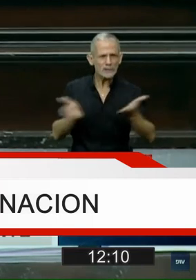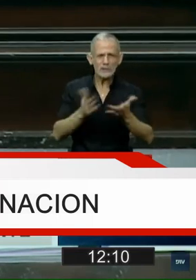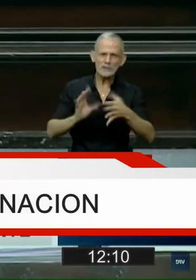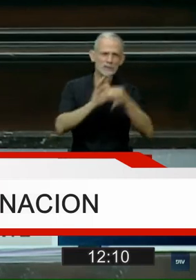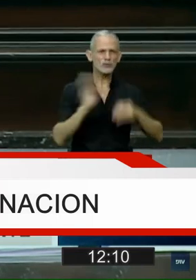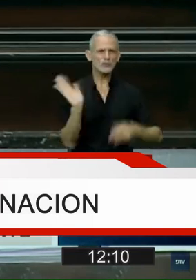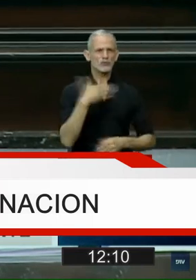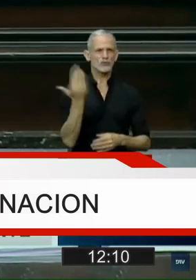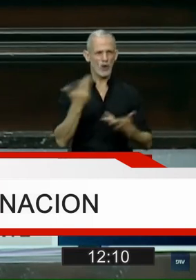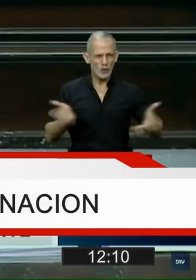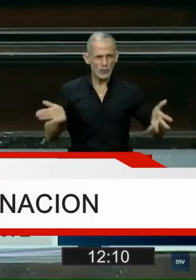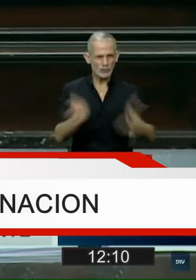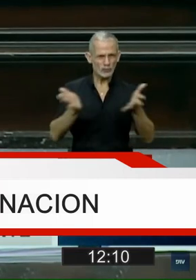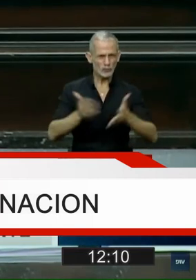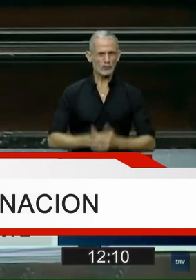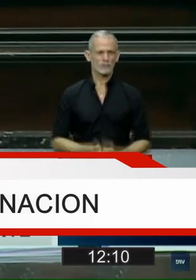todos.